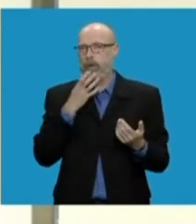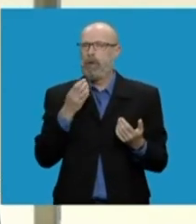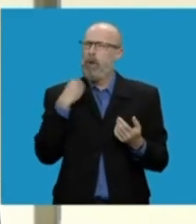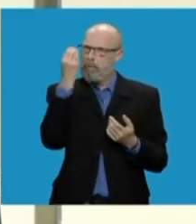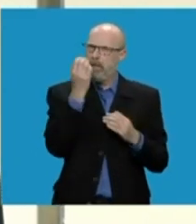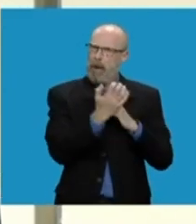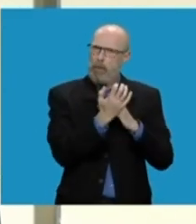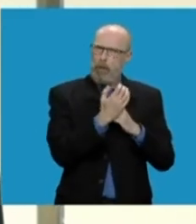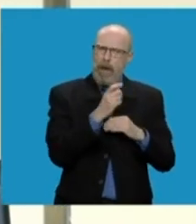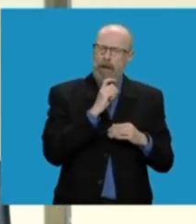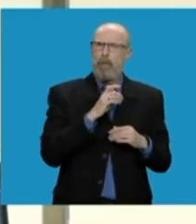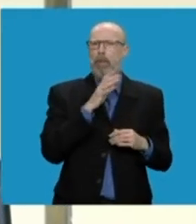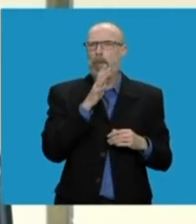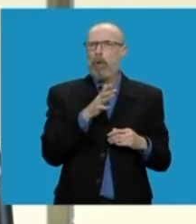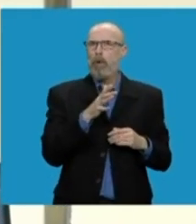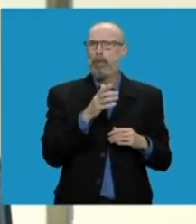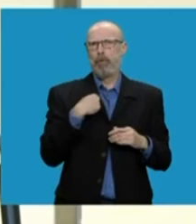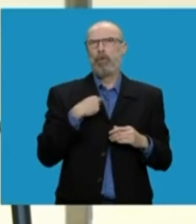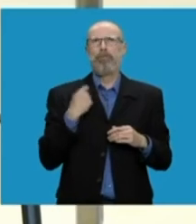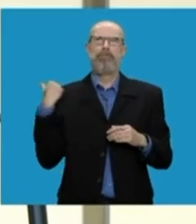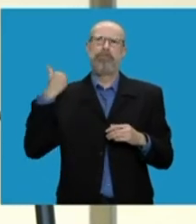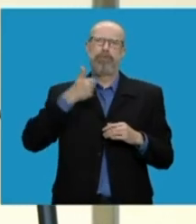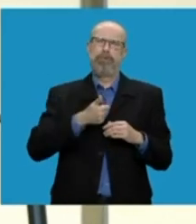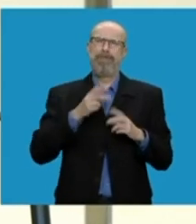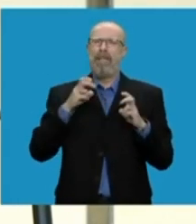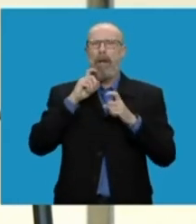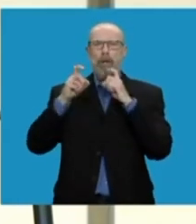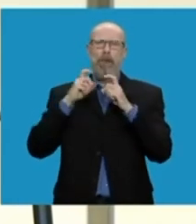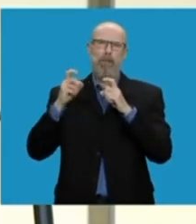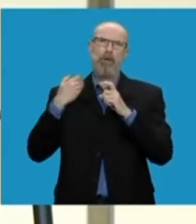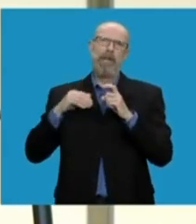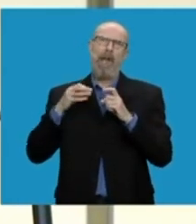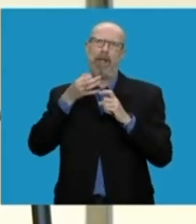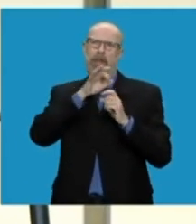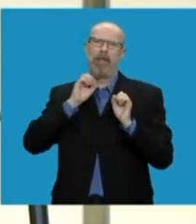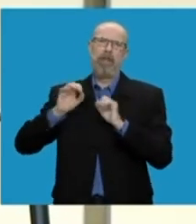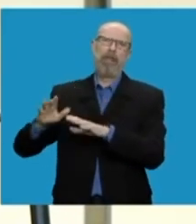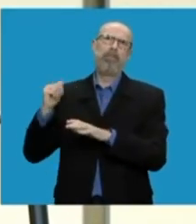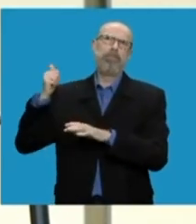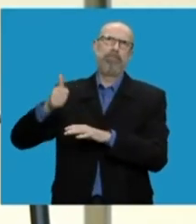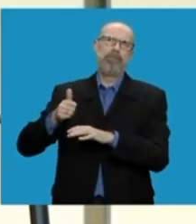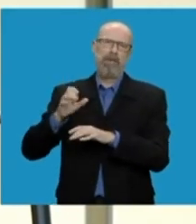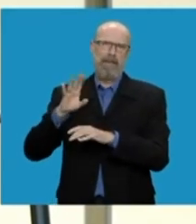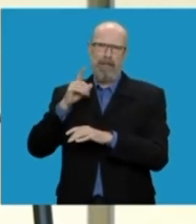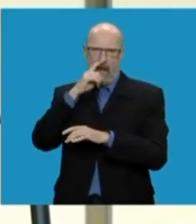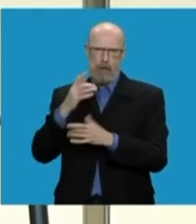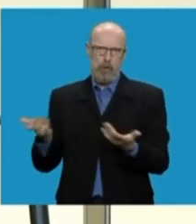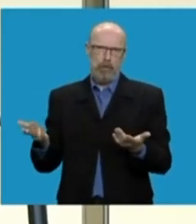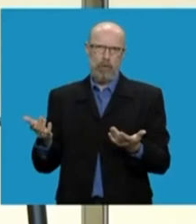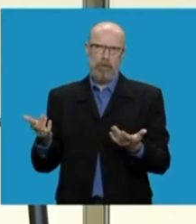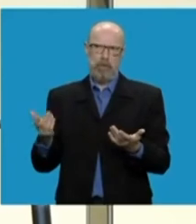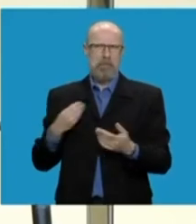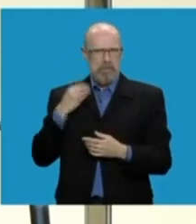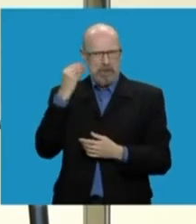porque yo llevo marginado un poco del mundo del periodismo, estoy entre los 13 y 15 años. Entonces yo